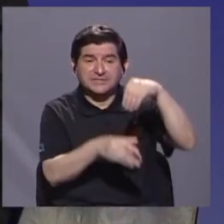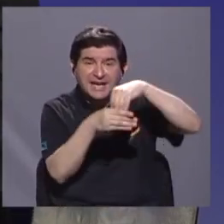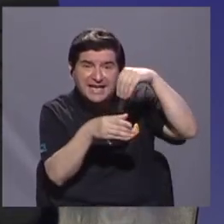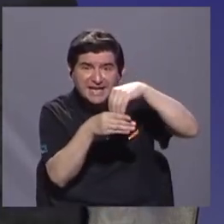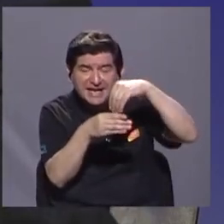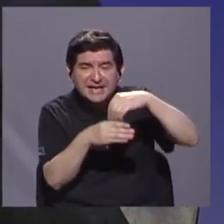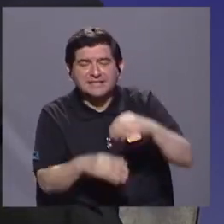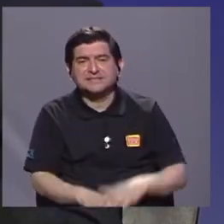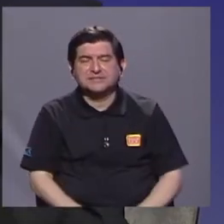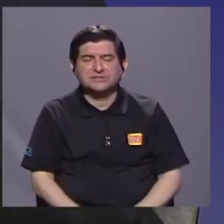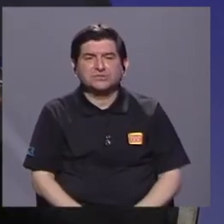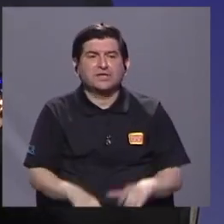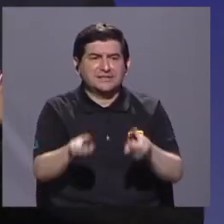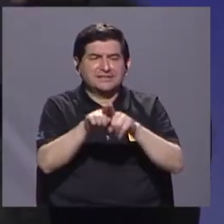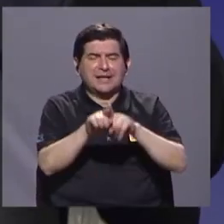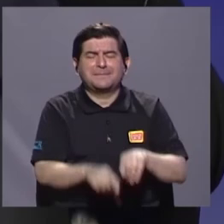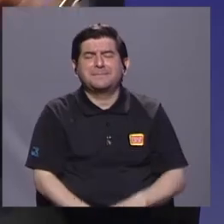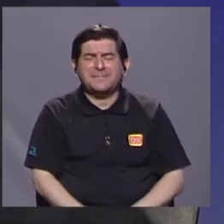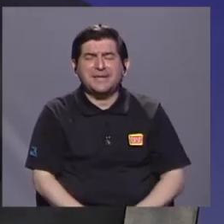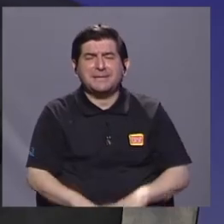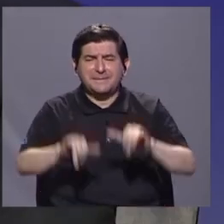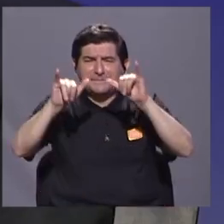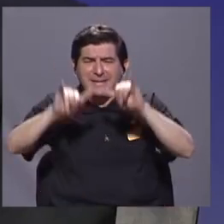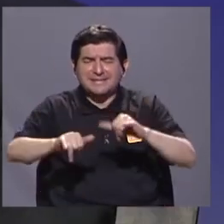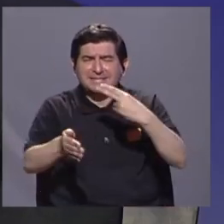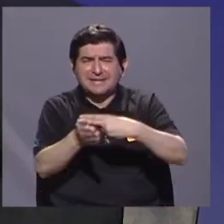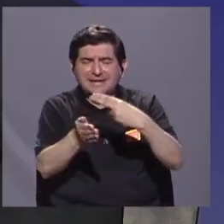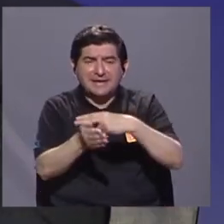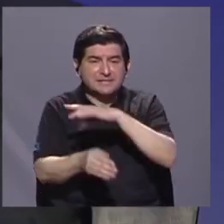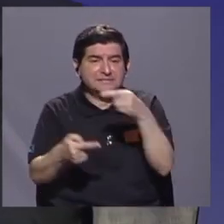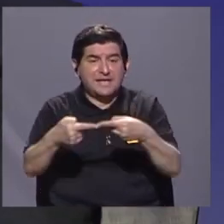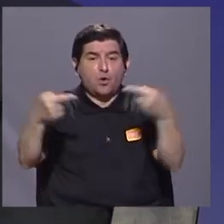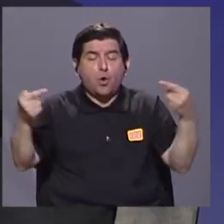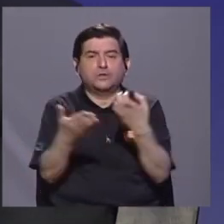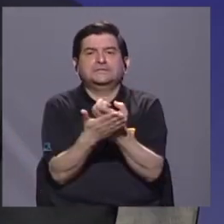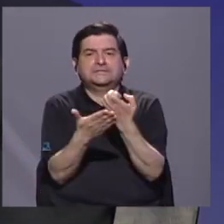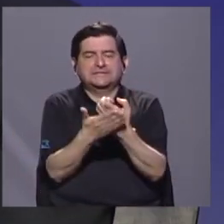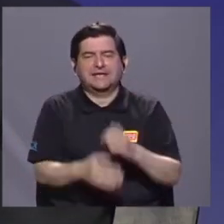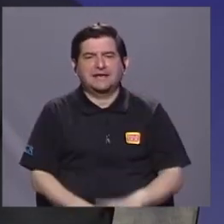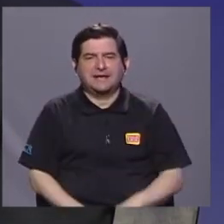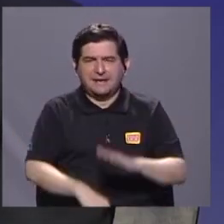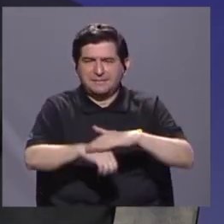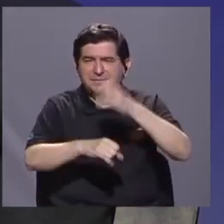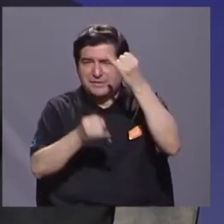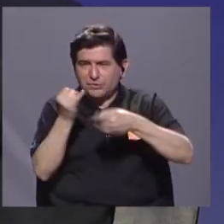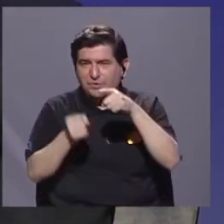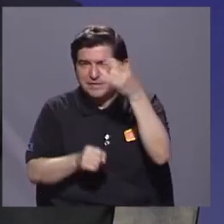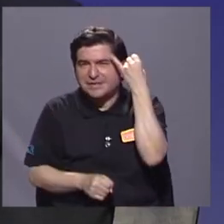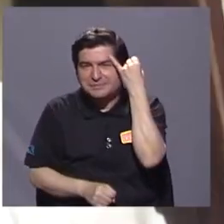ingresos en los hospitales, fallecimientos, versus la economía. Le permito terminar su idea.